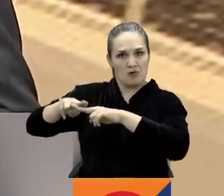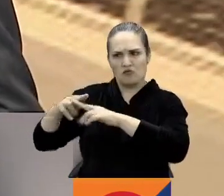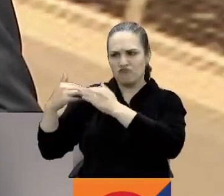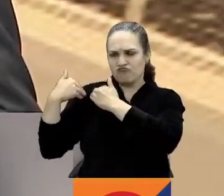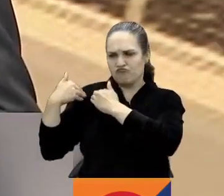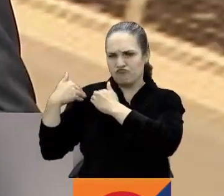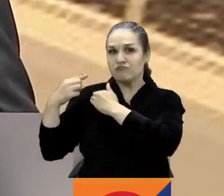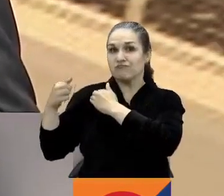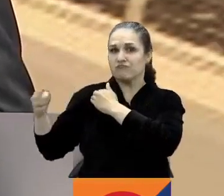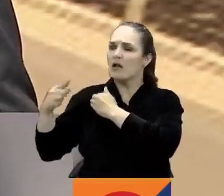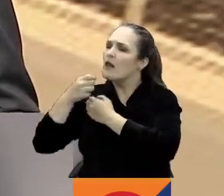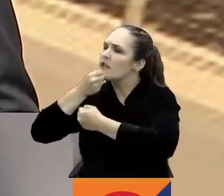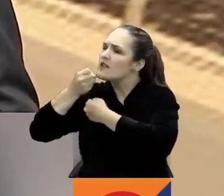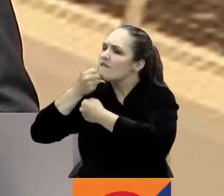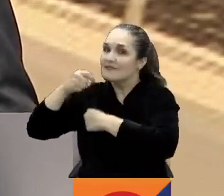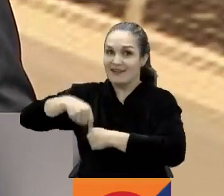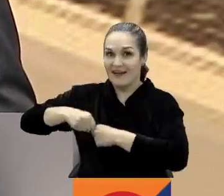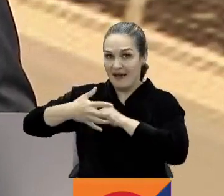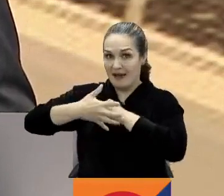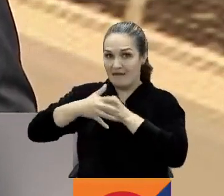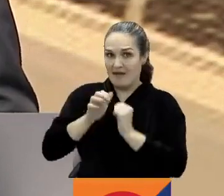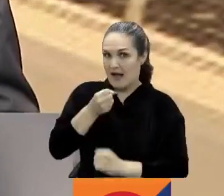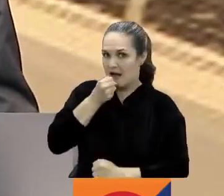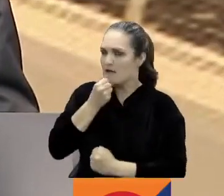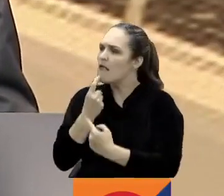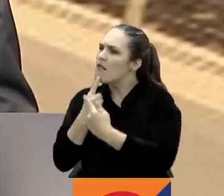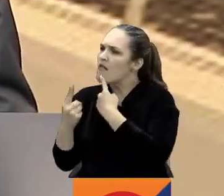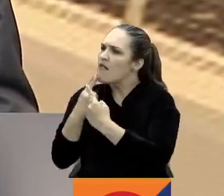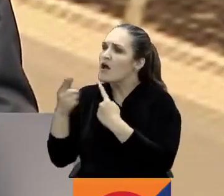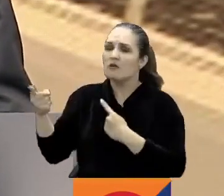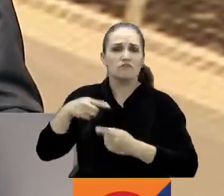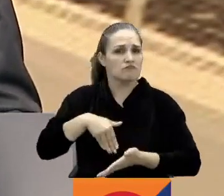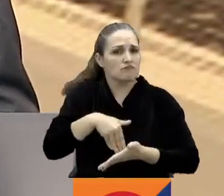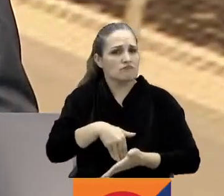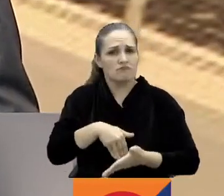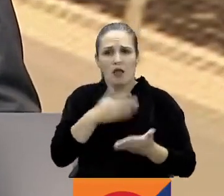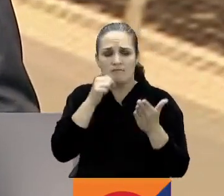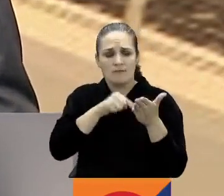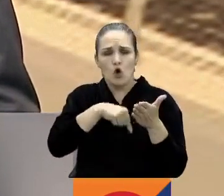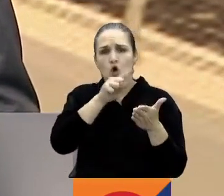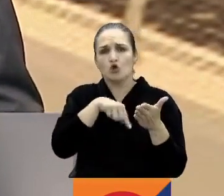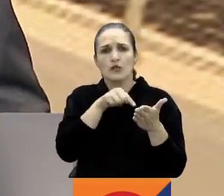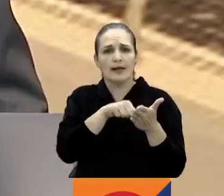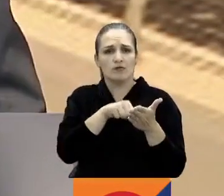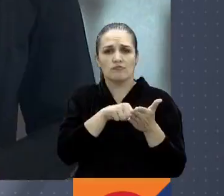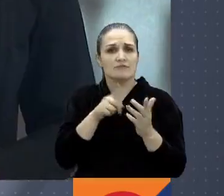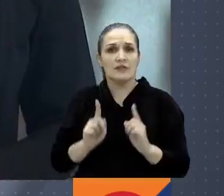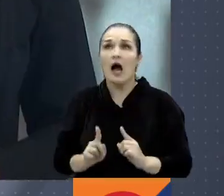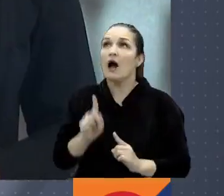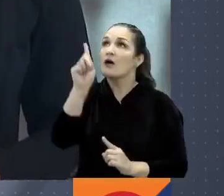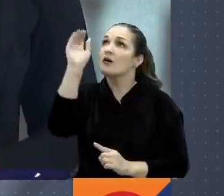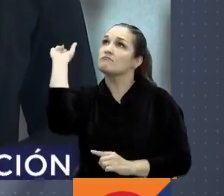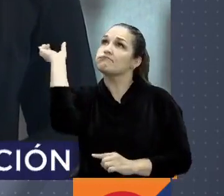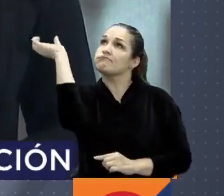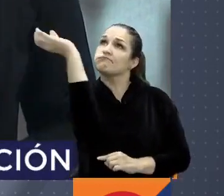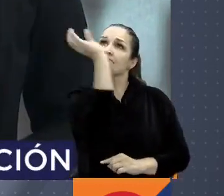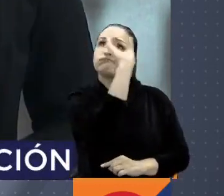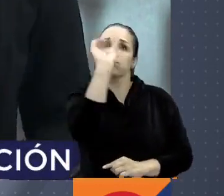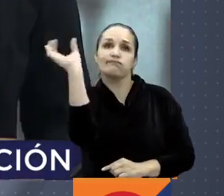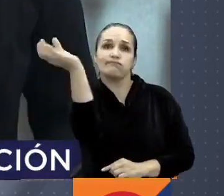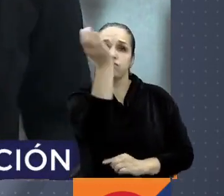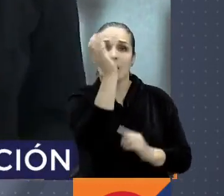aseguró que se mantienen en la construcción de la Mega obra como quedó contratada es decir elevada y no subterránea Katy Sánchez usted tiene